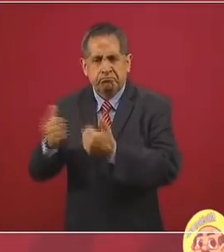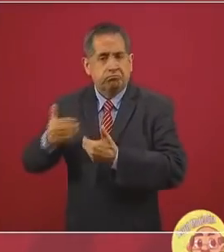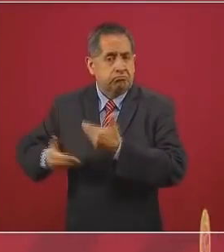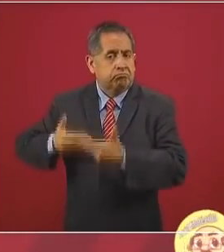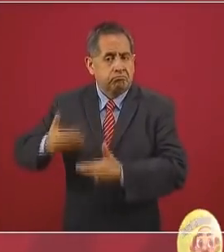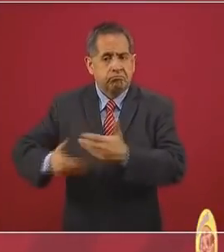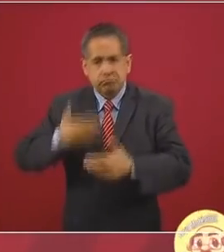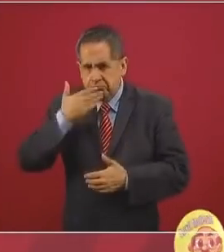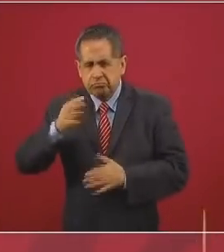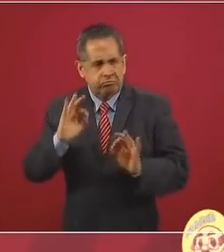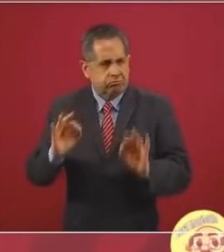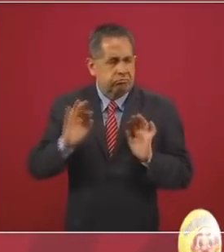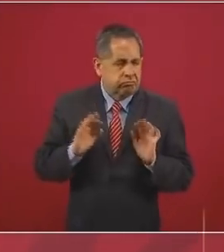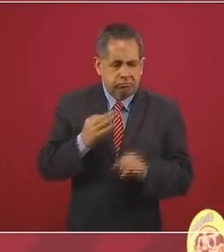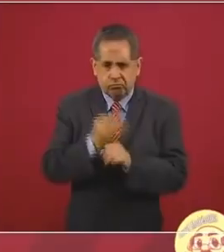no hemos tenido